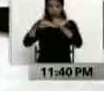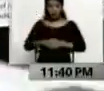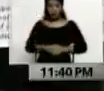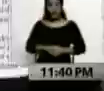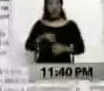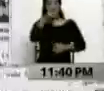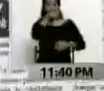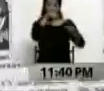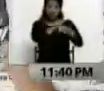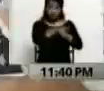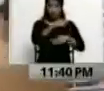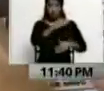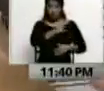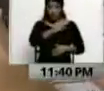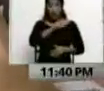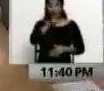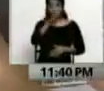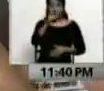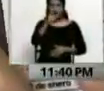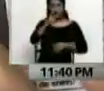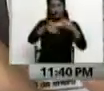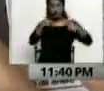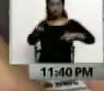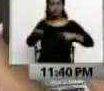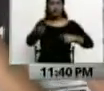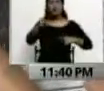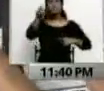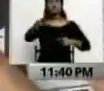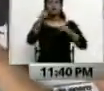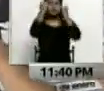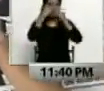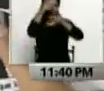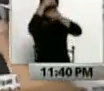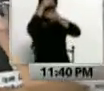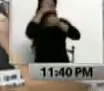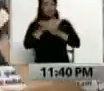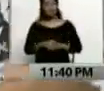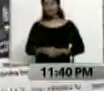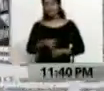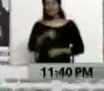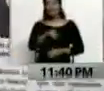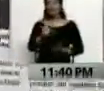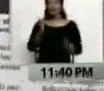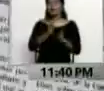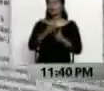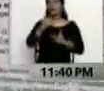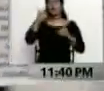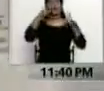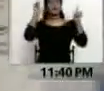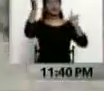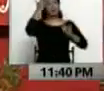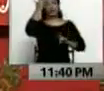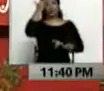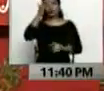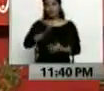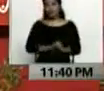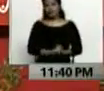ucb se actuó contra los encapuchados gobernador redma todo en nombre de la